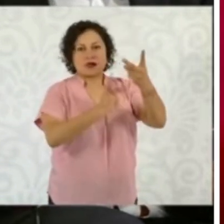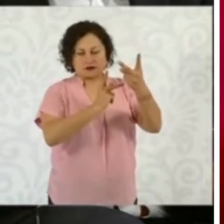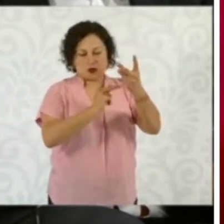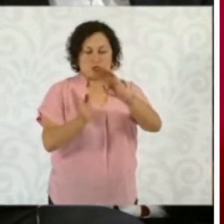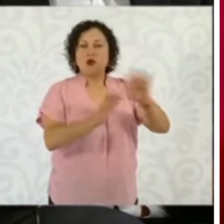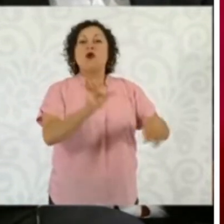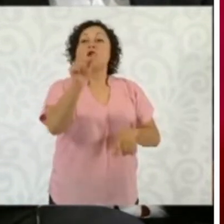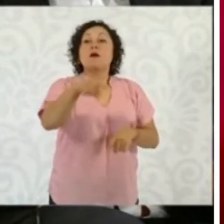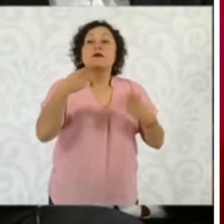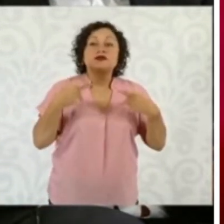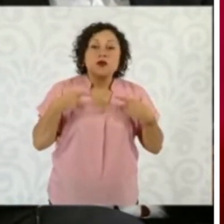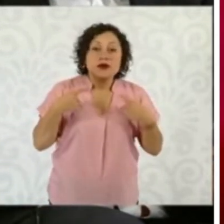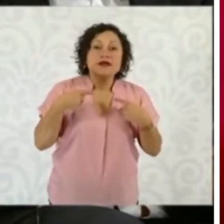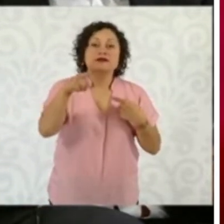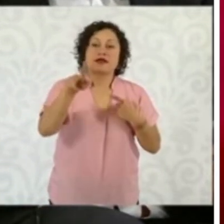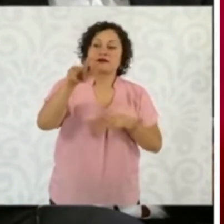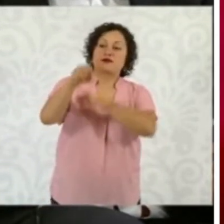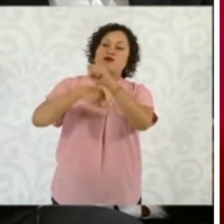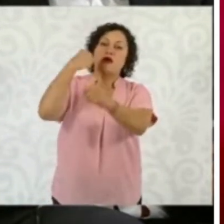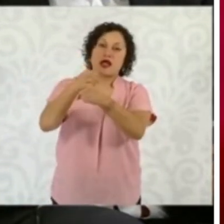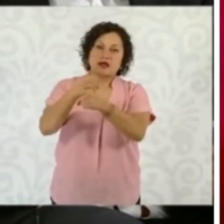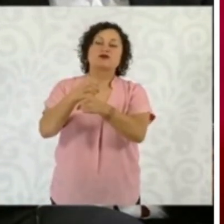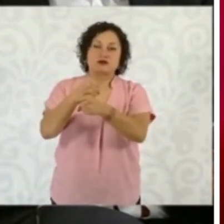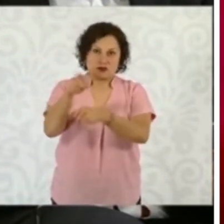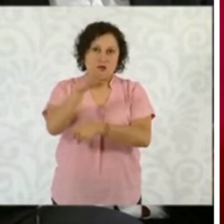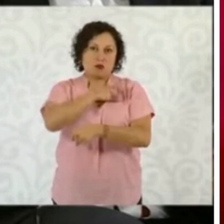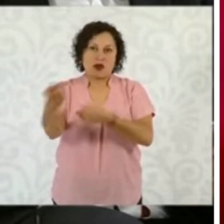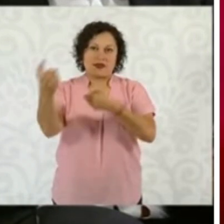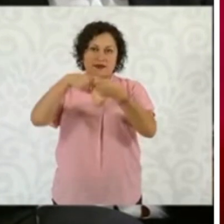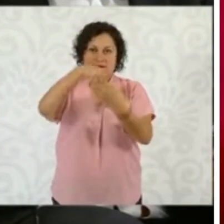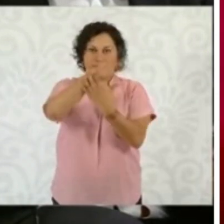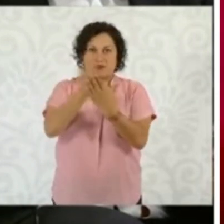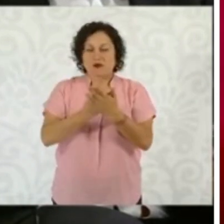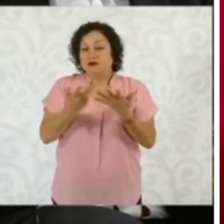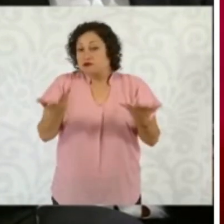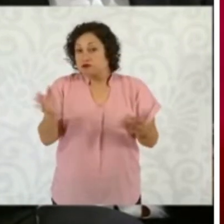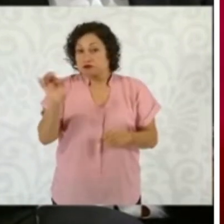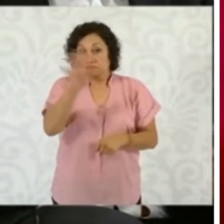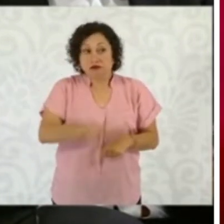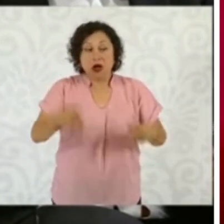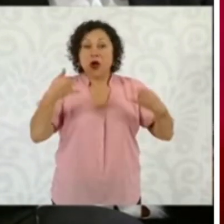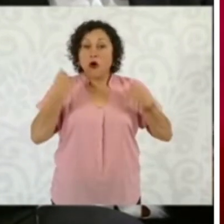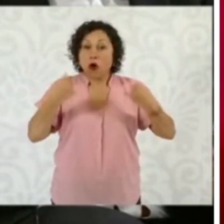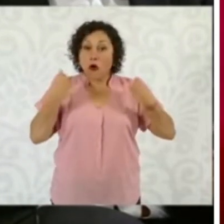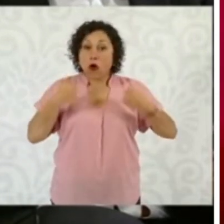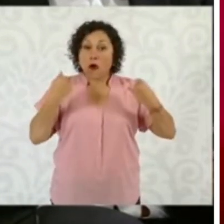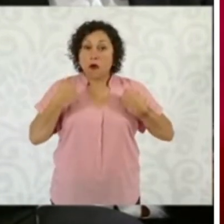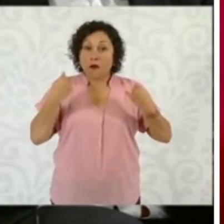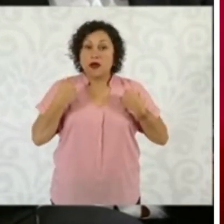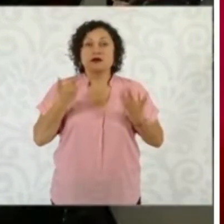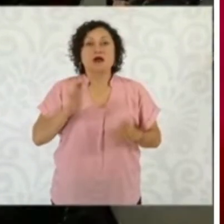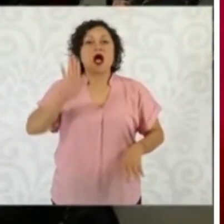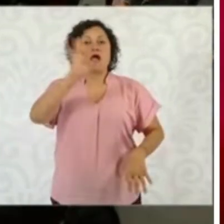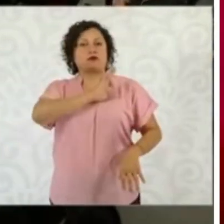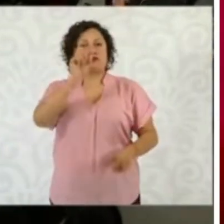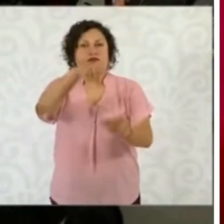de que tengan 18 años de edad. Muchas de estas personas, pues, de los jóvenes que a lo mejor pudieran acceder a este crédito, va a